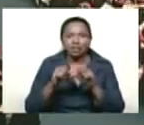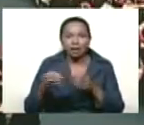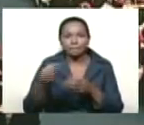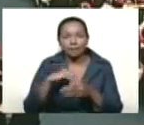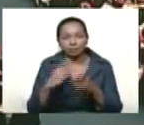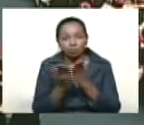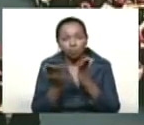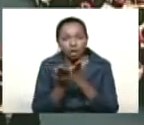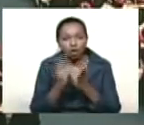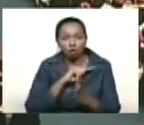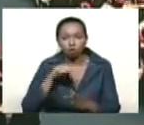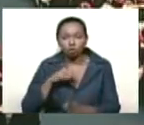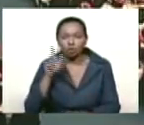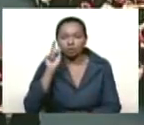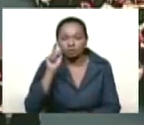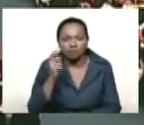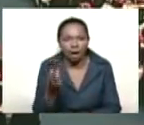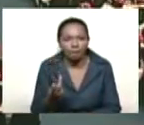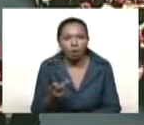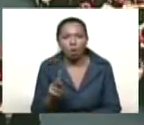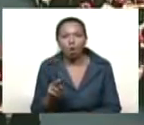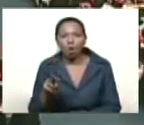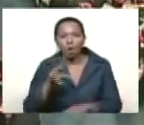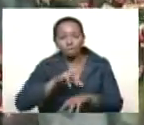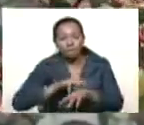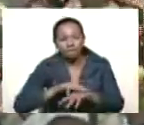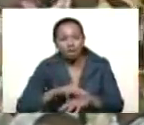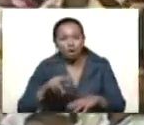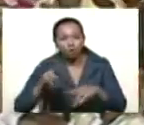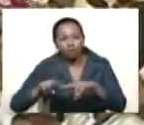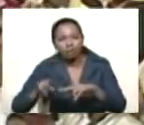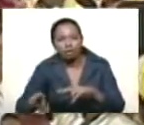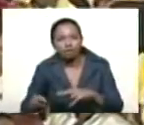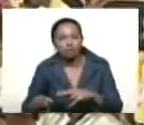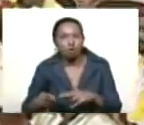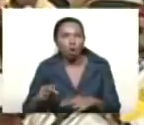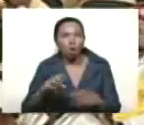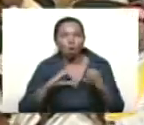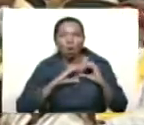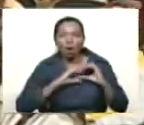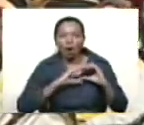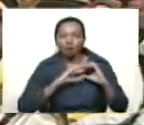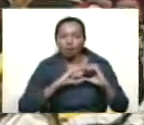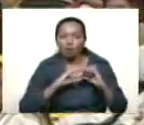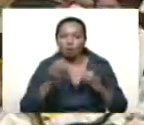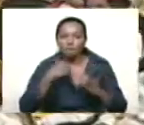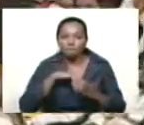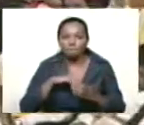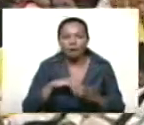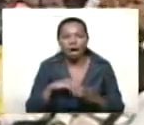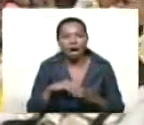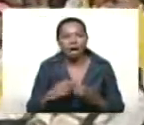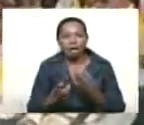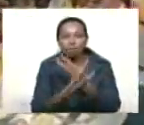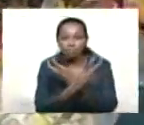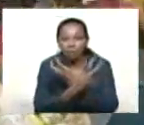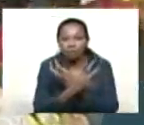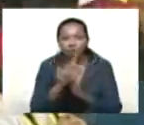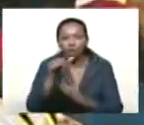Necesitamos pediatras, cardiólogos, anestesiólogos, bastante necesitamos, traumatólogos.